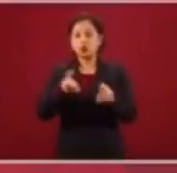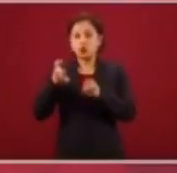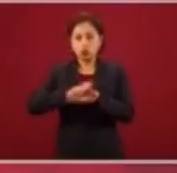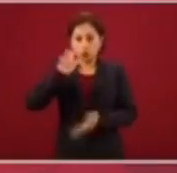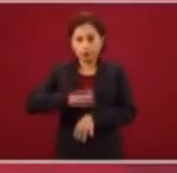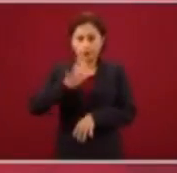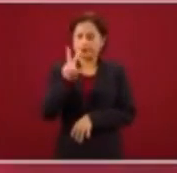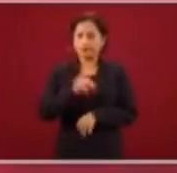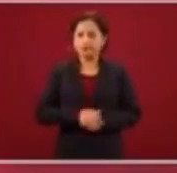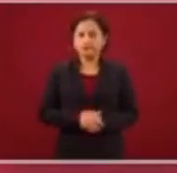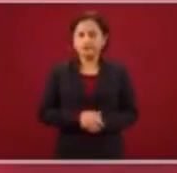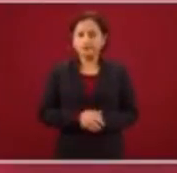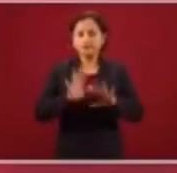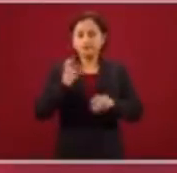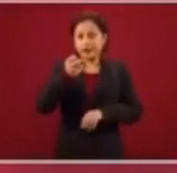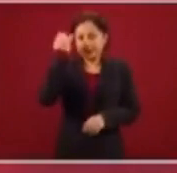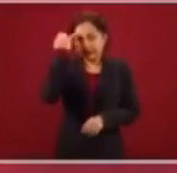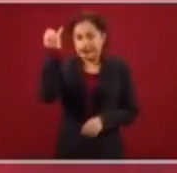está